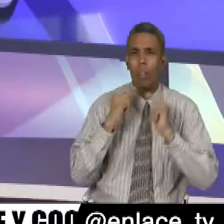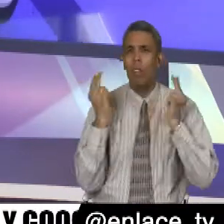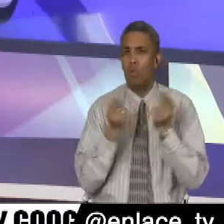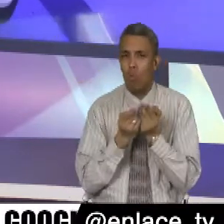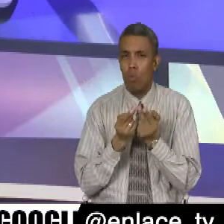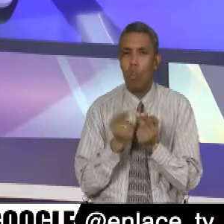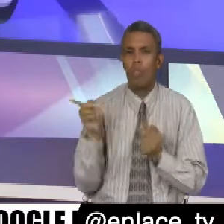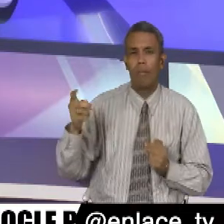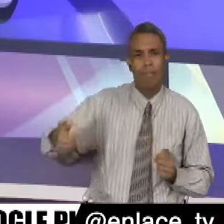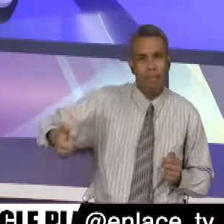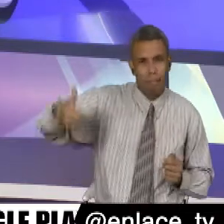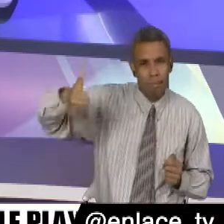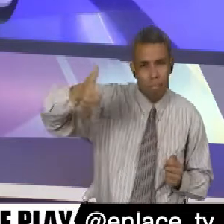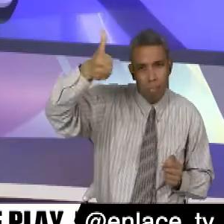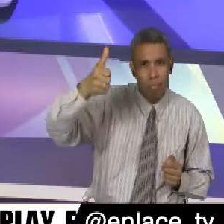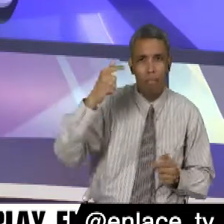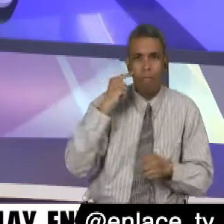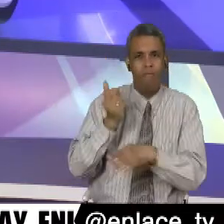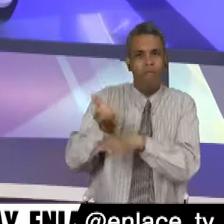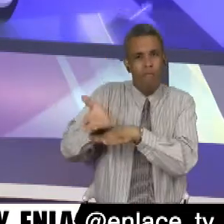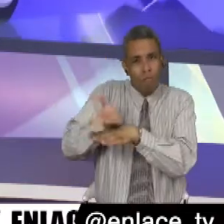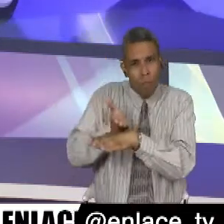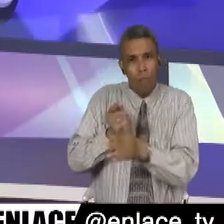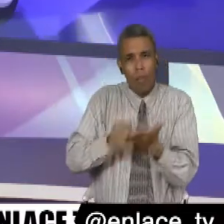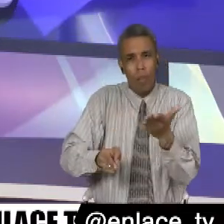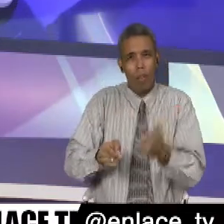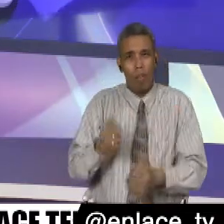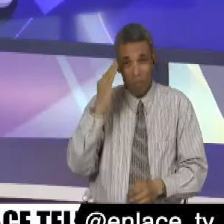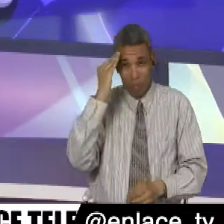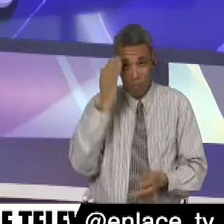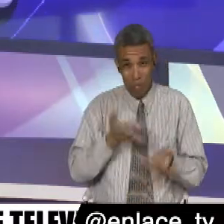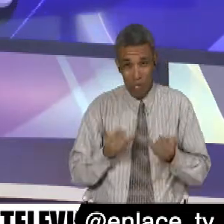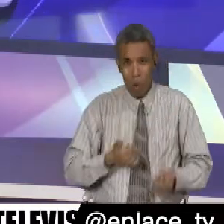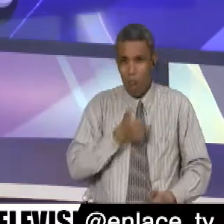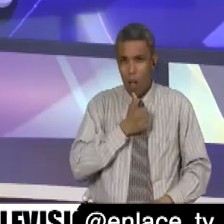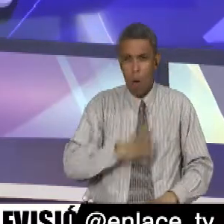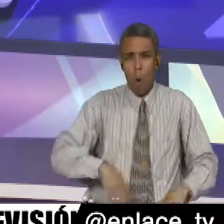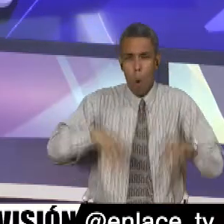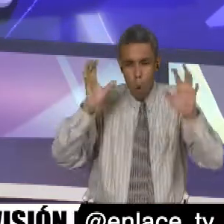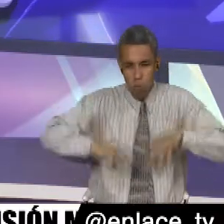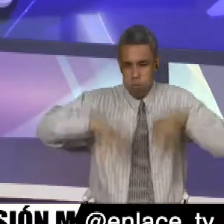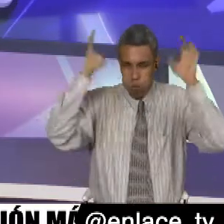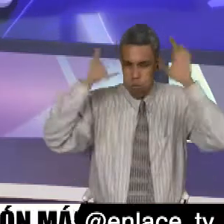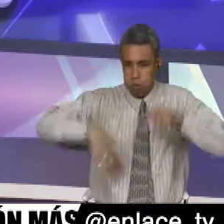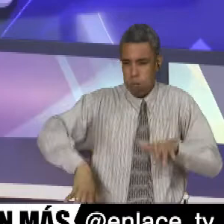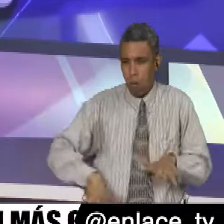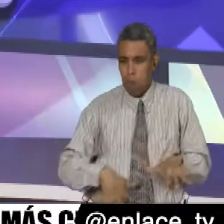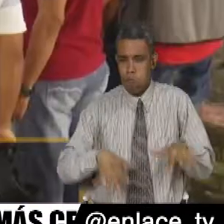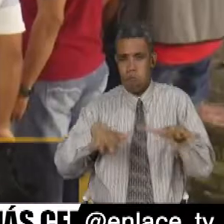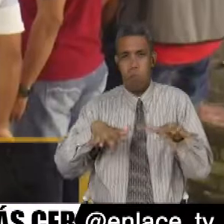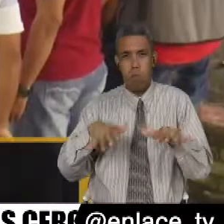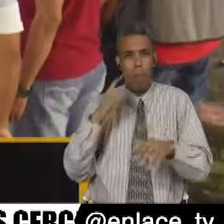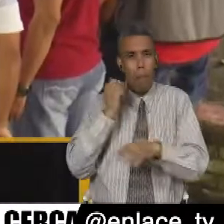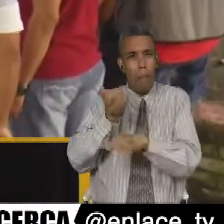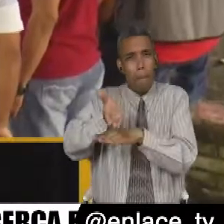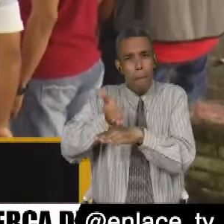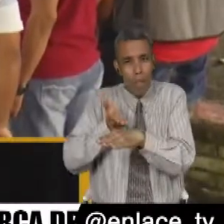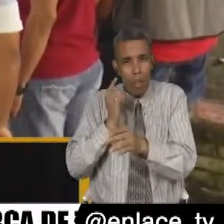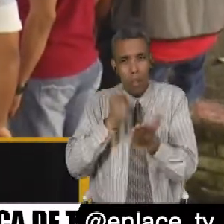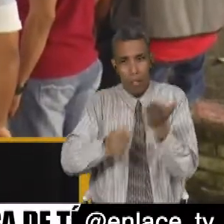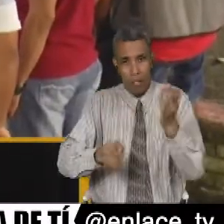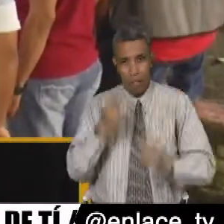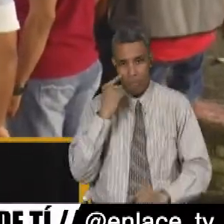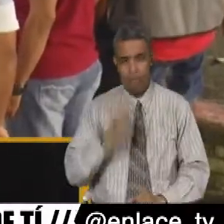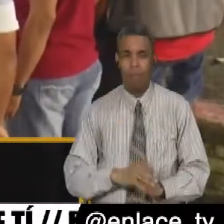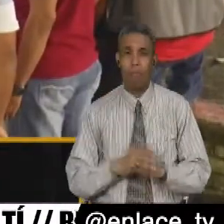entidades municipales esto debido a las inundaciones que se vienen presentando en este sector presidentes y líderes comunales